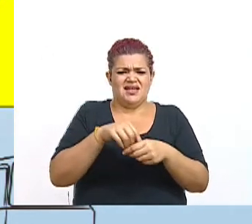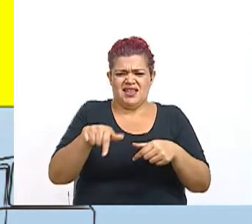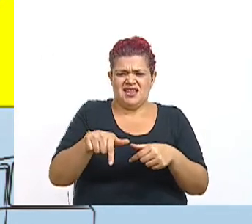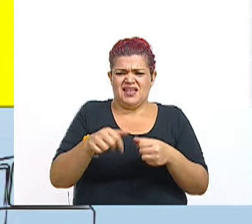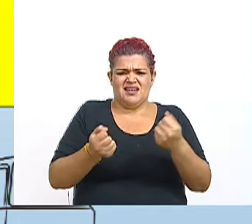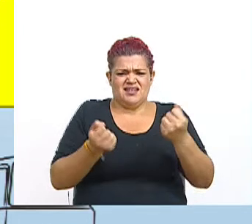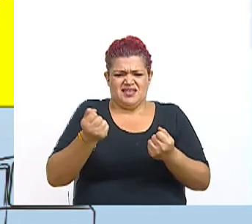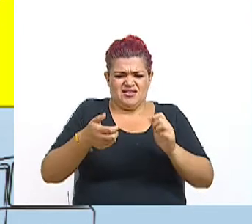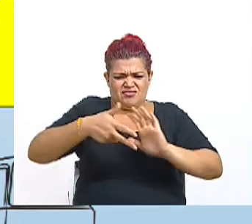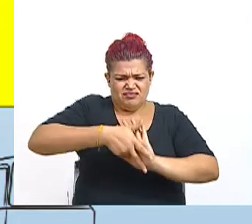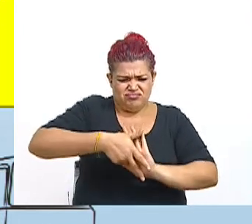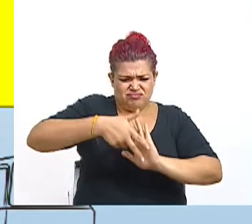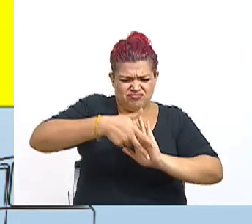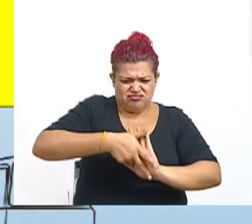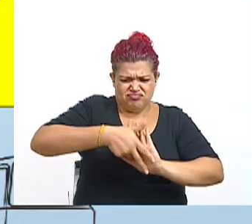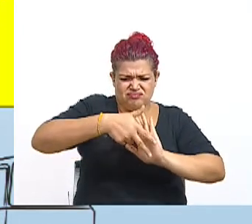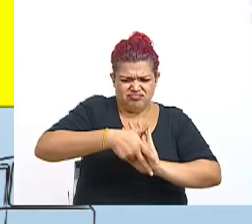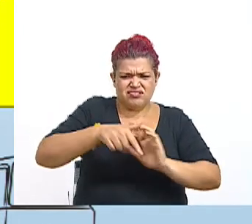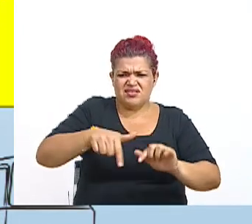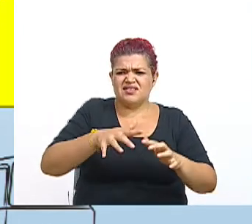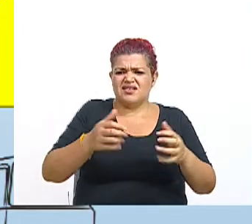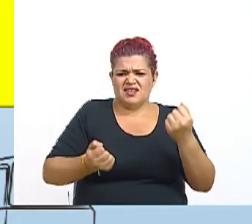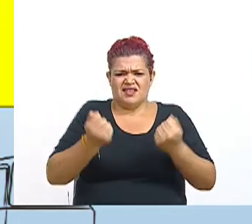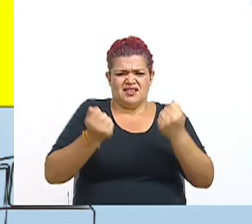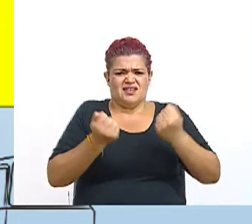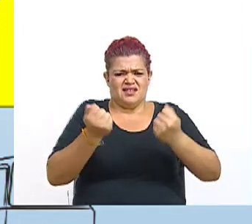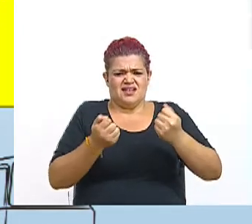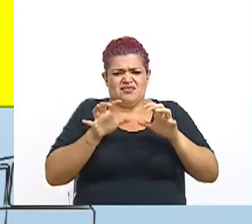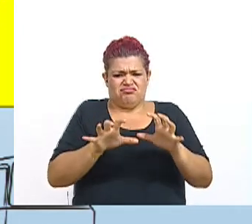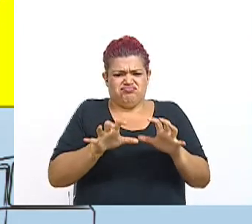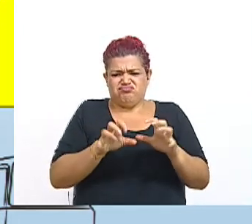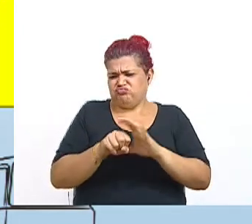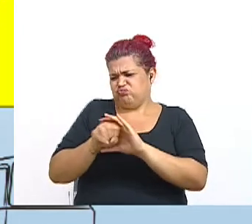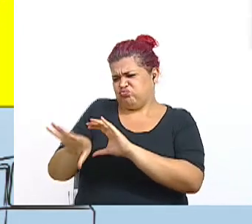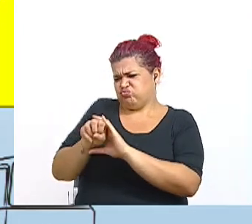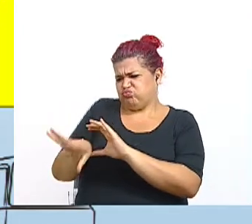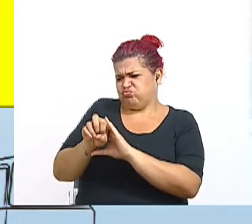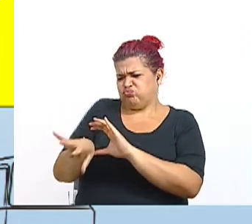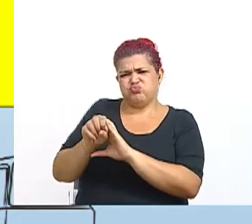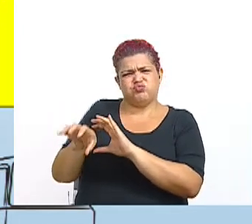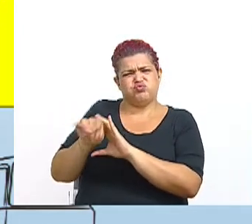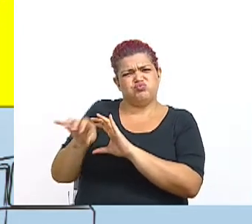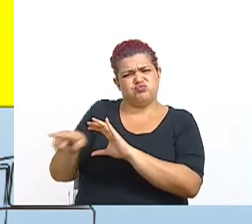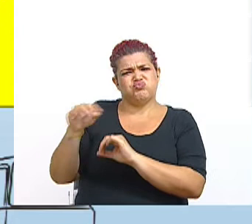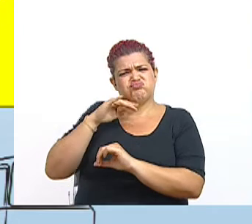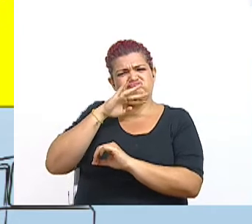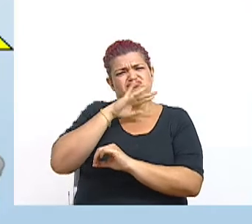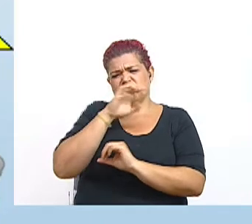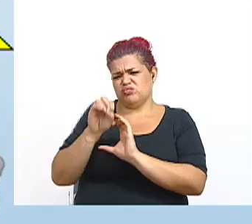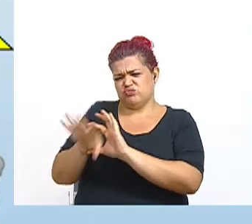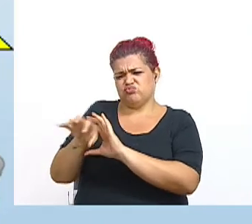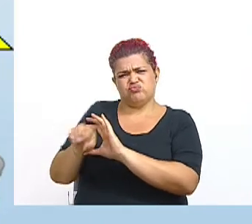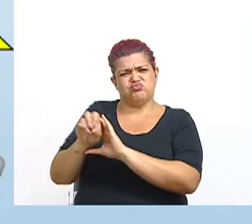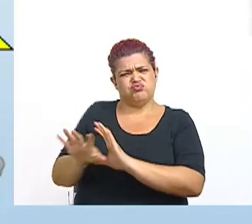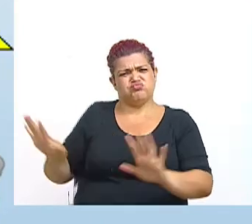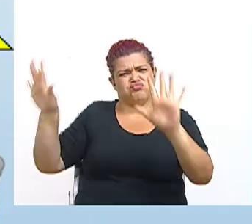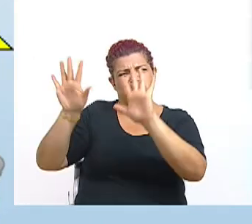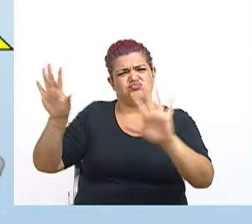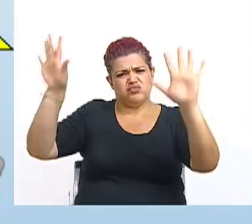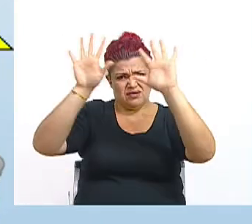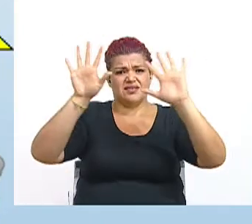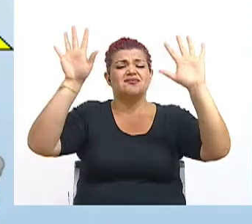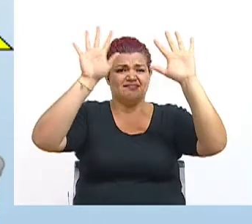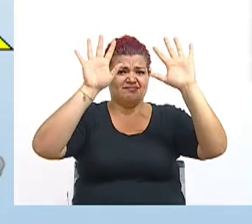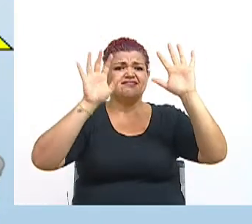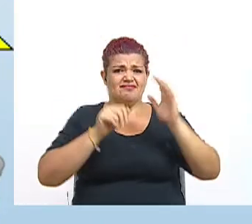a los vehículos, incorporarlos al medio de transporte y generar algún nivel de contaminación importante.